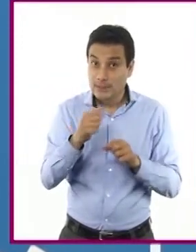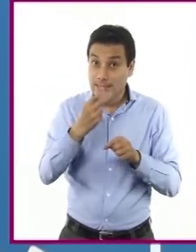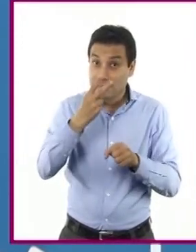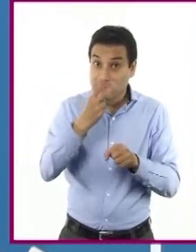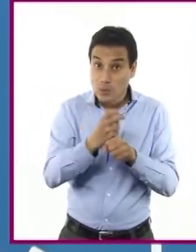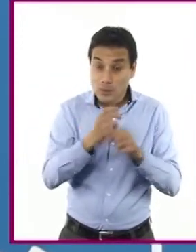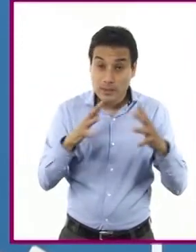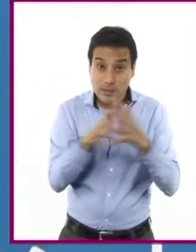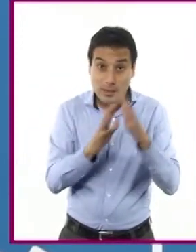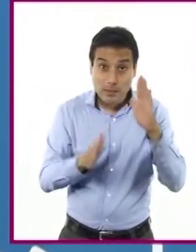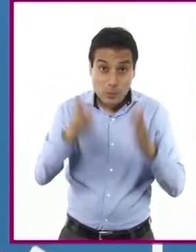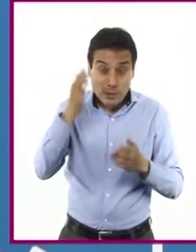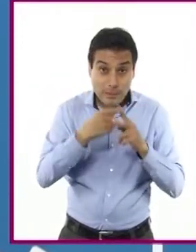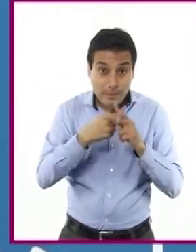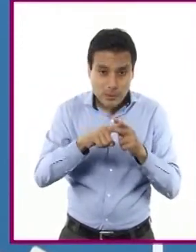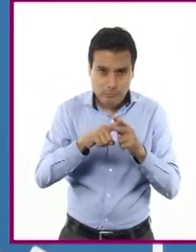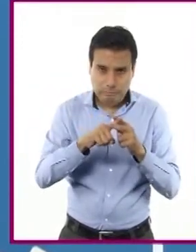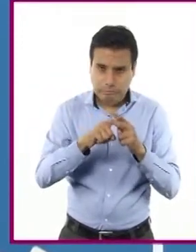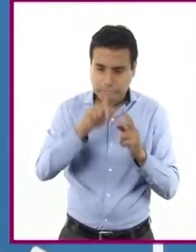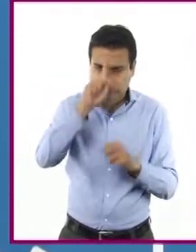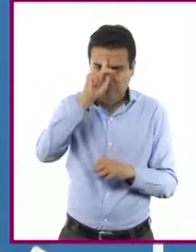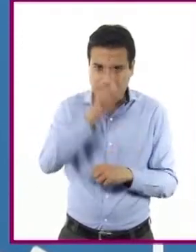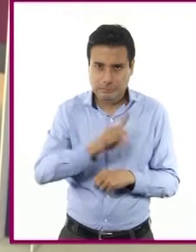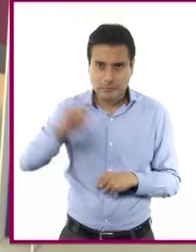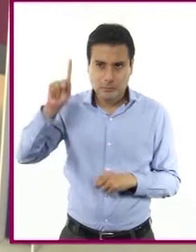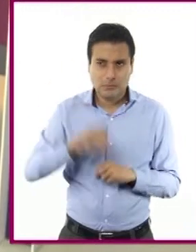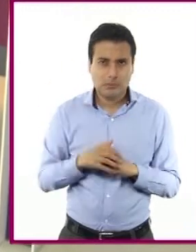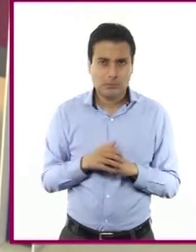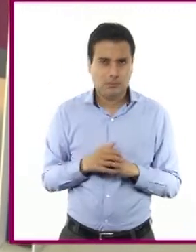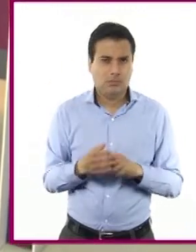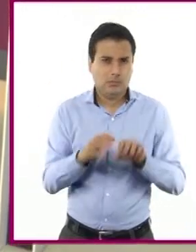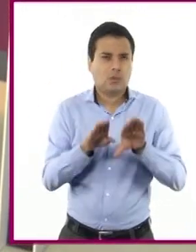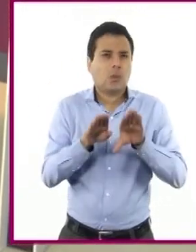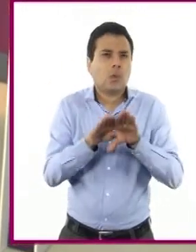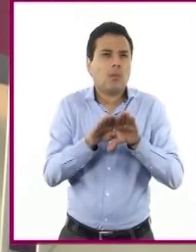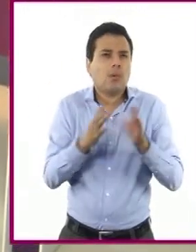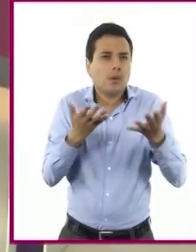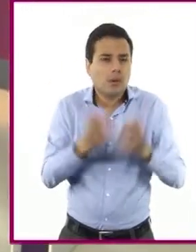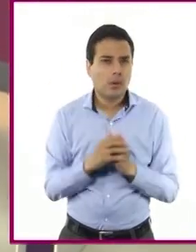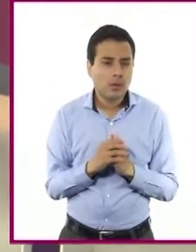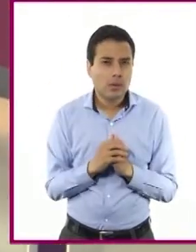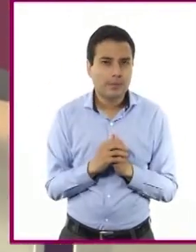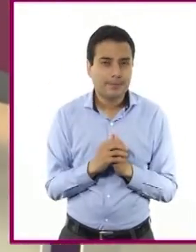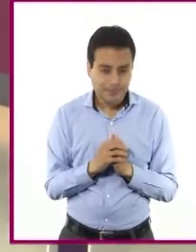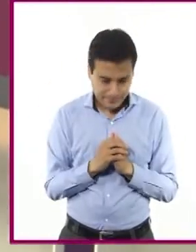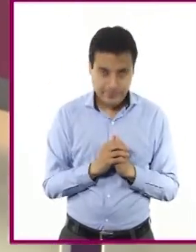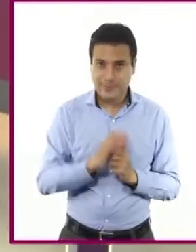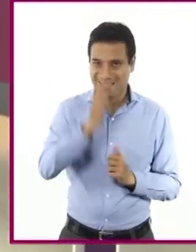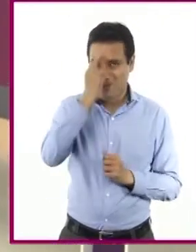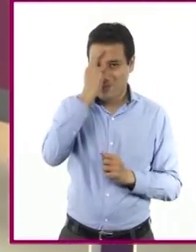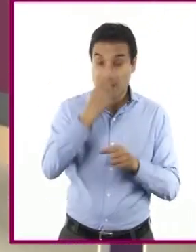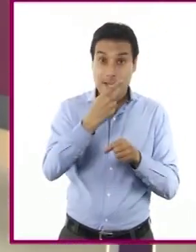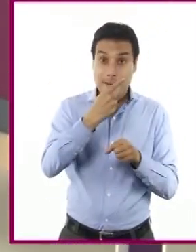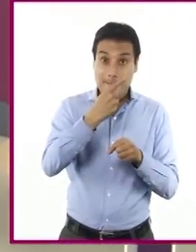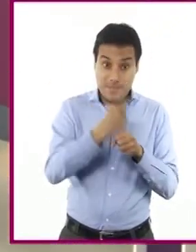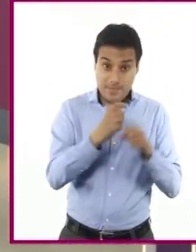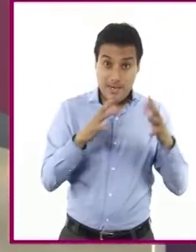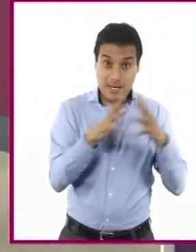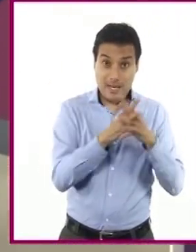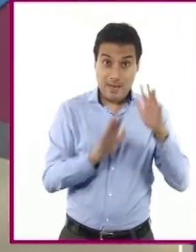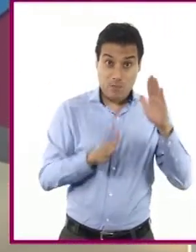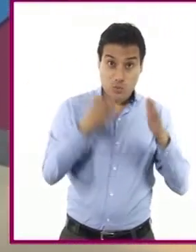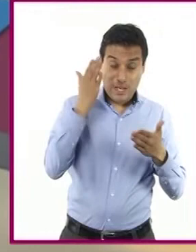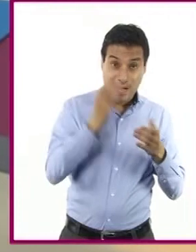Guerra Mundial. Pero, ¿cómo se dio ese cambio? Como recordarán, cuando finalizó la Primera Guerra Mundial,